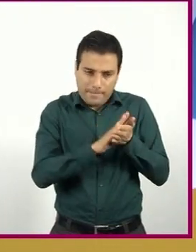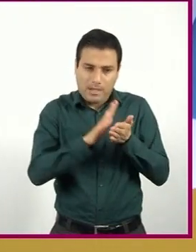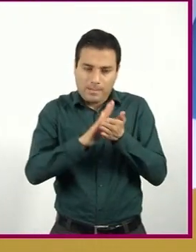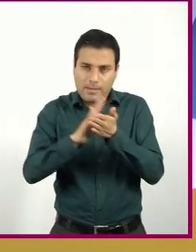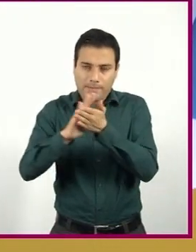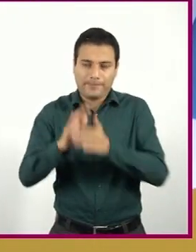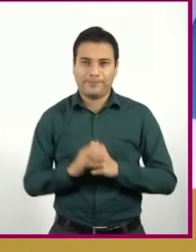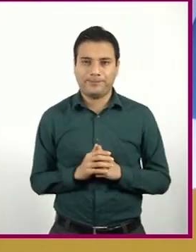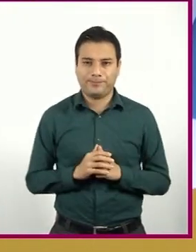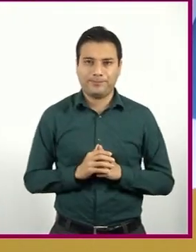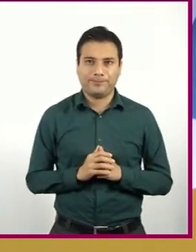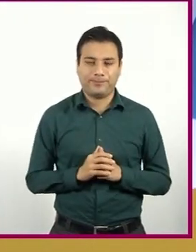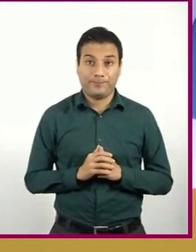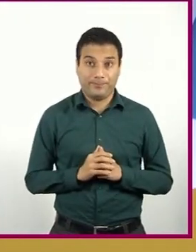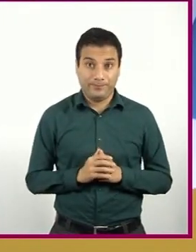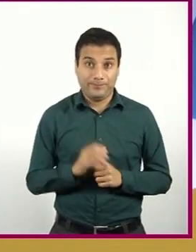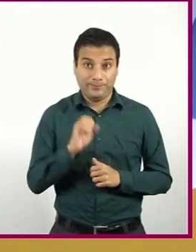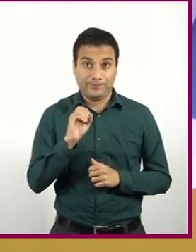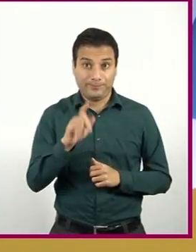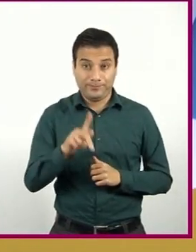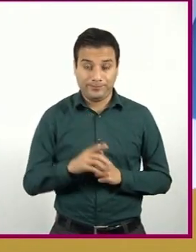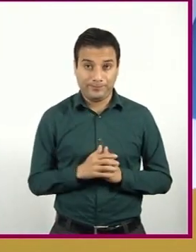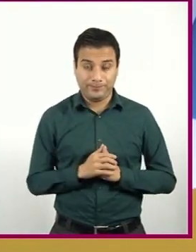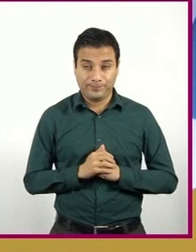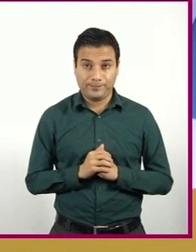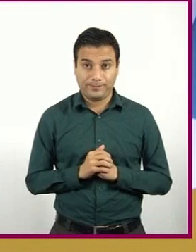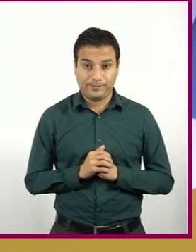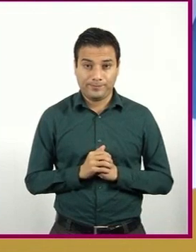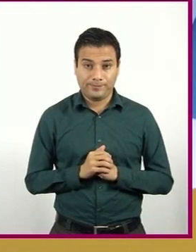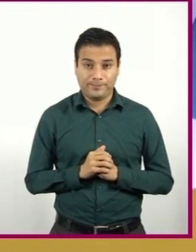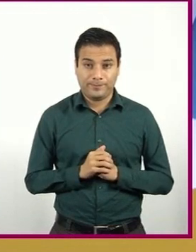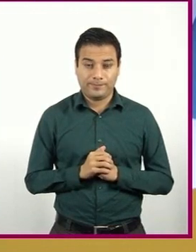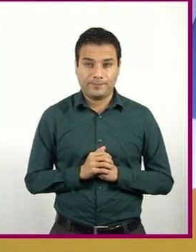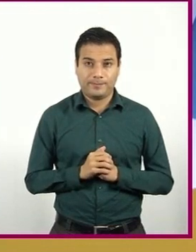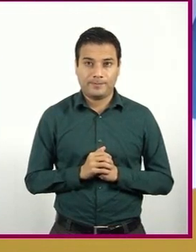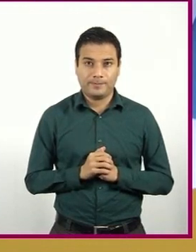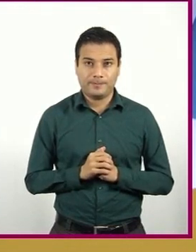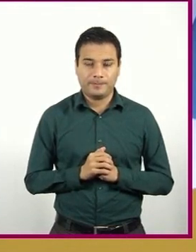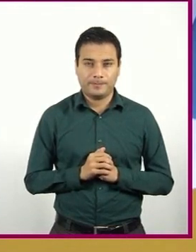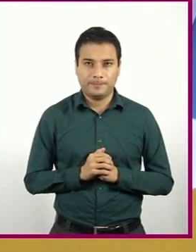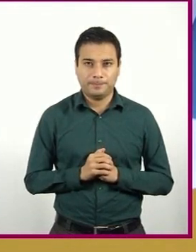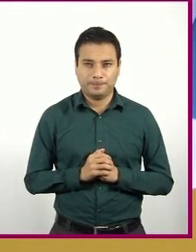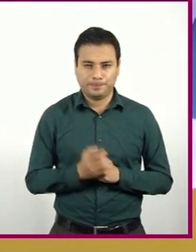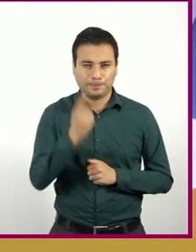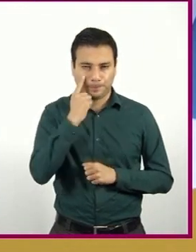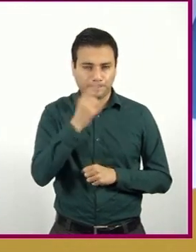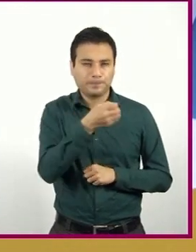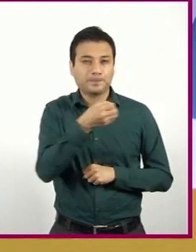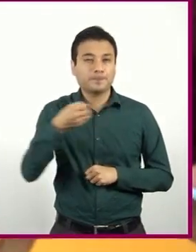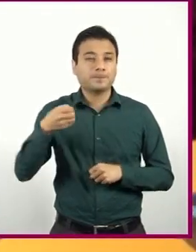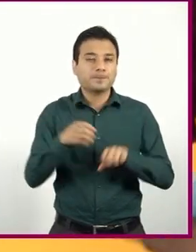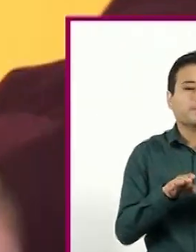un segmento de los que marcamos quede exactamente en el mismo punto.